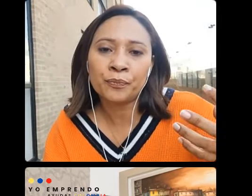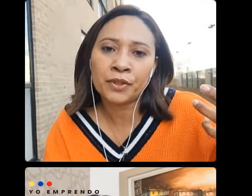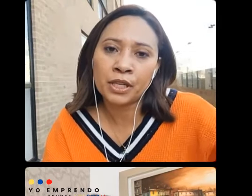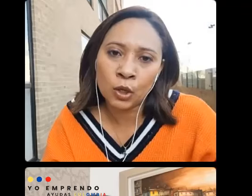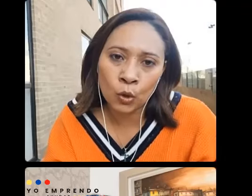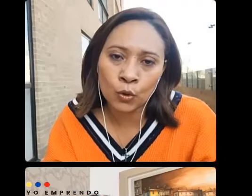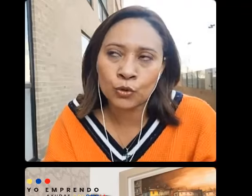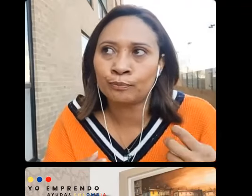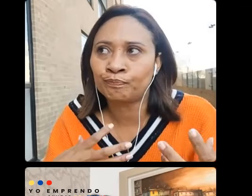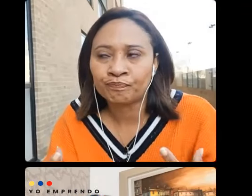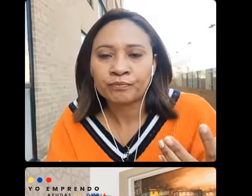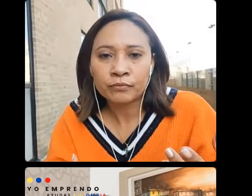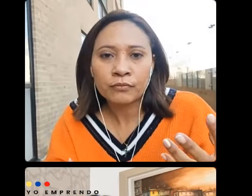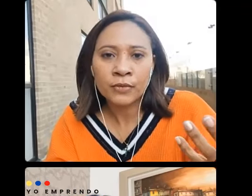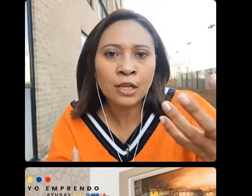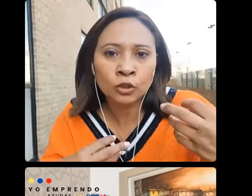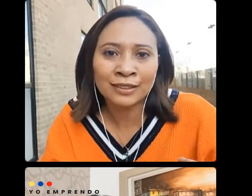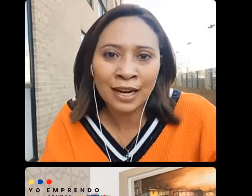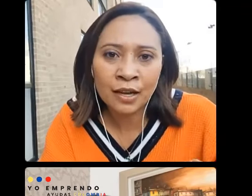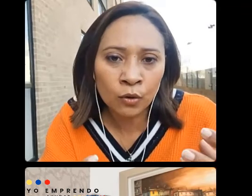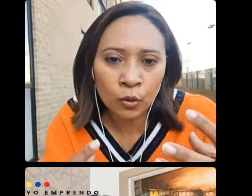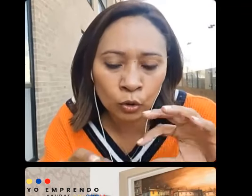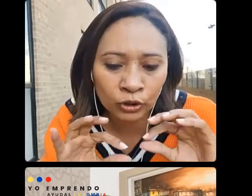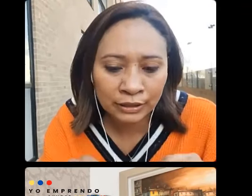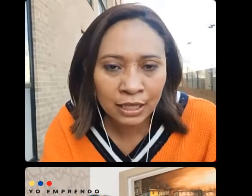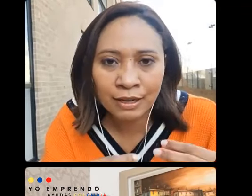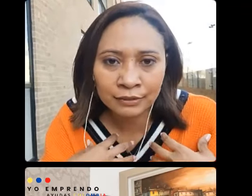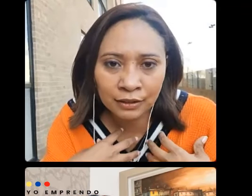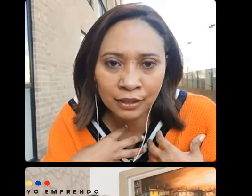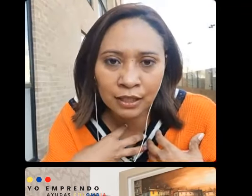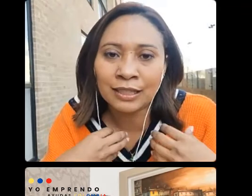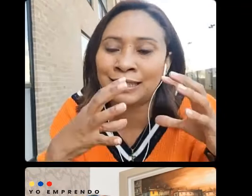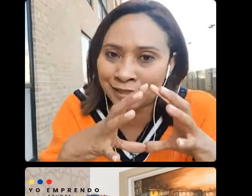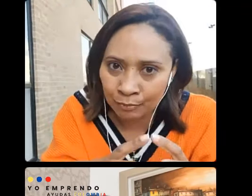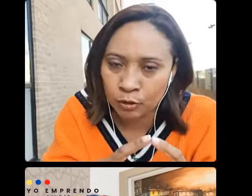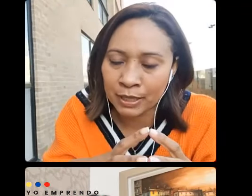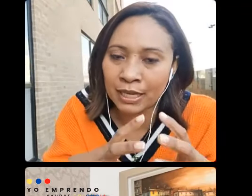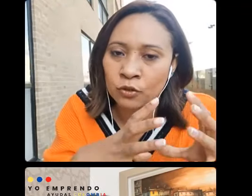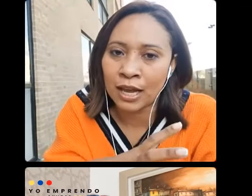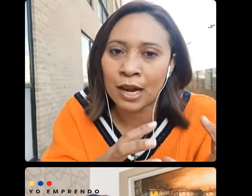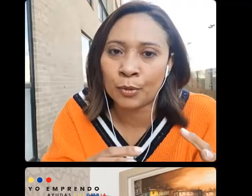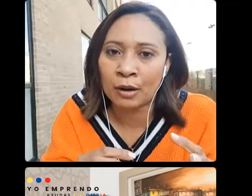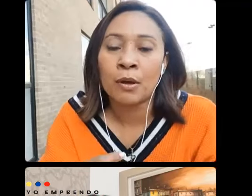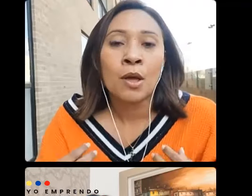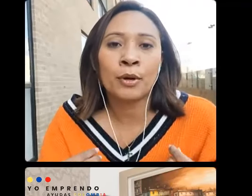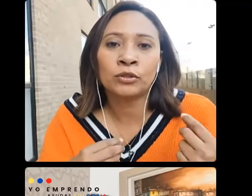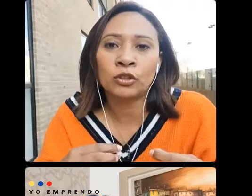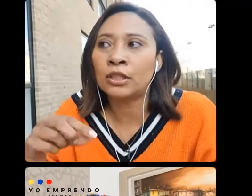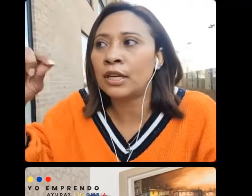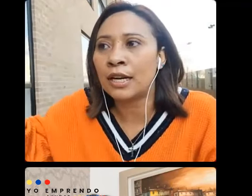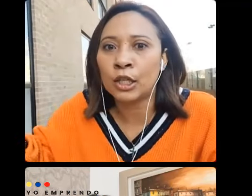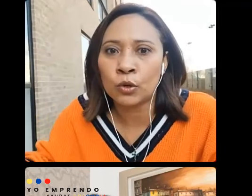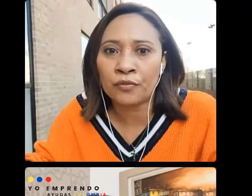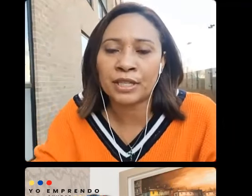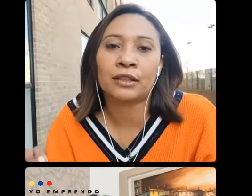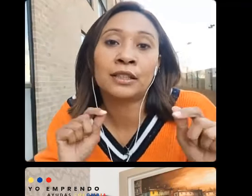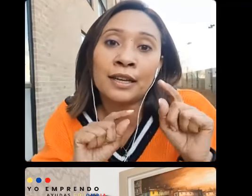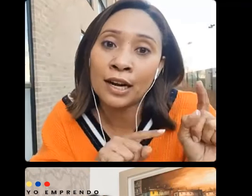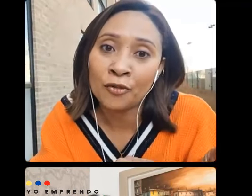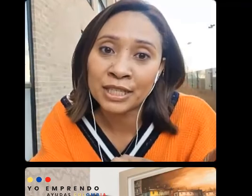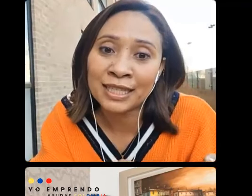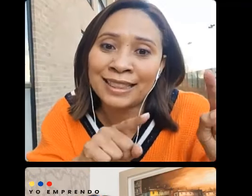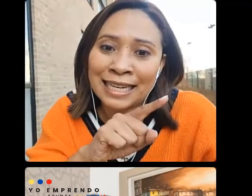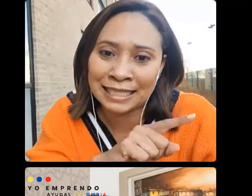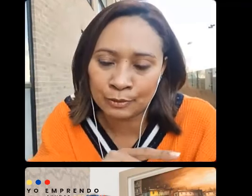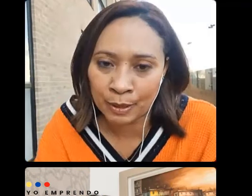y y los y los atrae o los inscribe desde prosperidad social al programa pero usted no tiene que ir a ninguna oficina